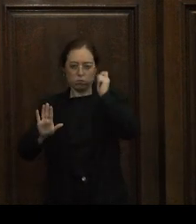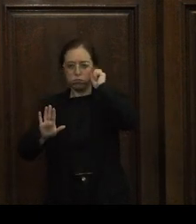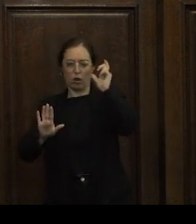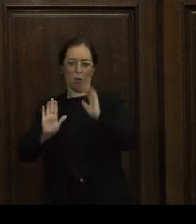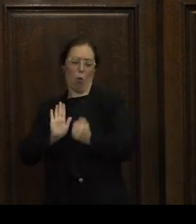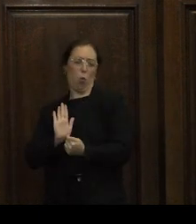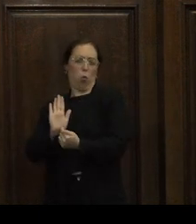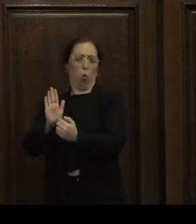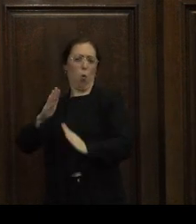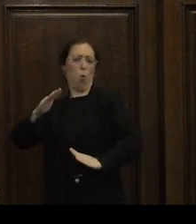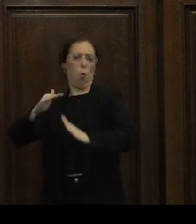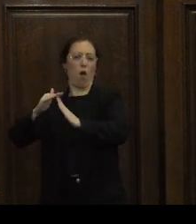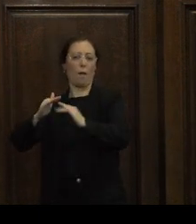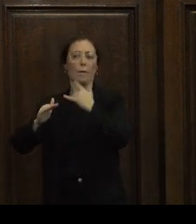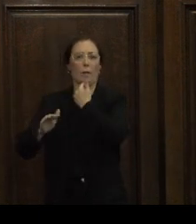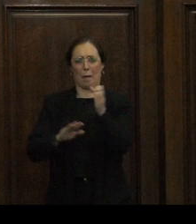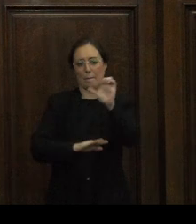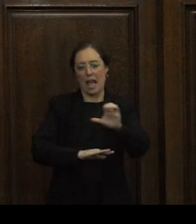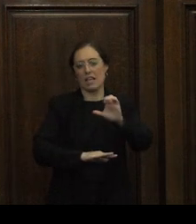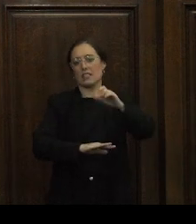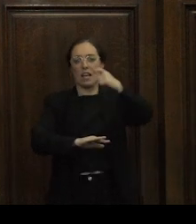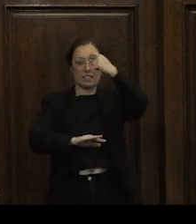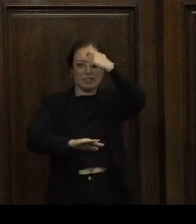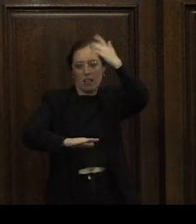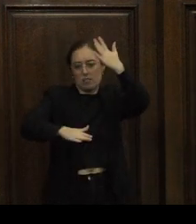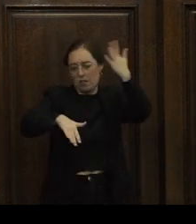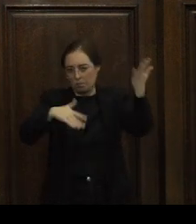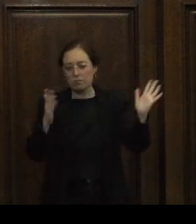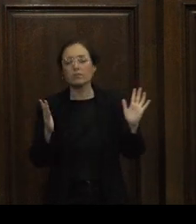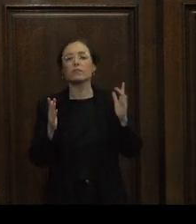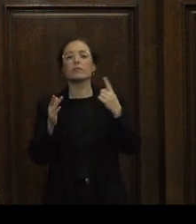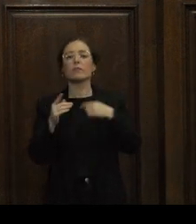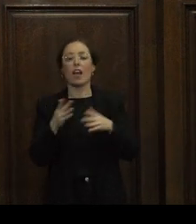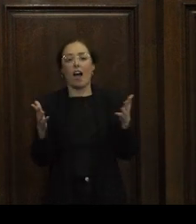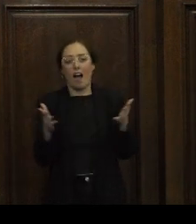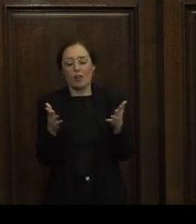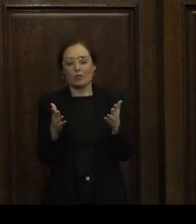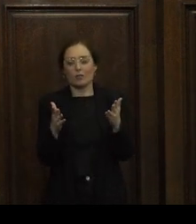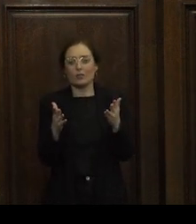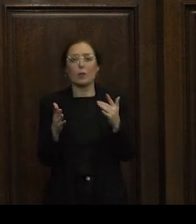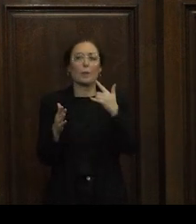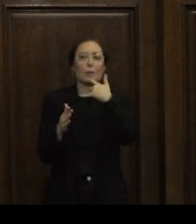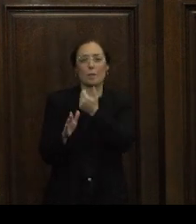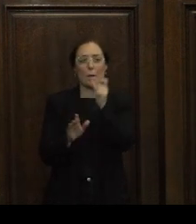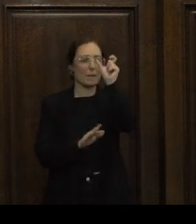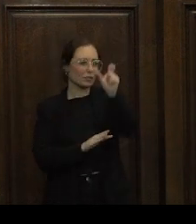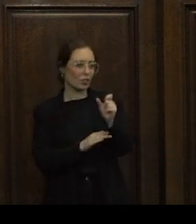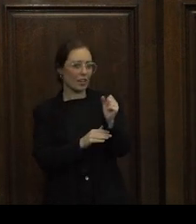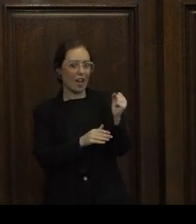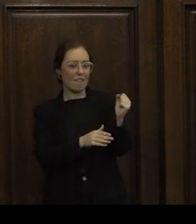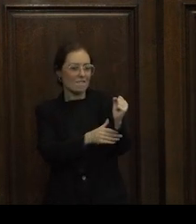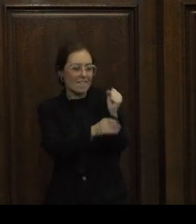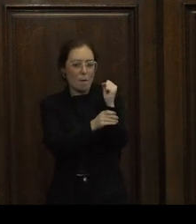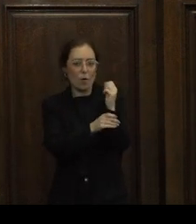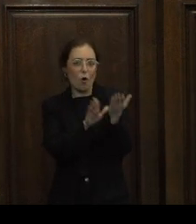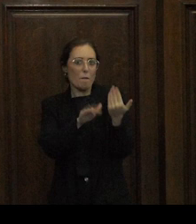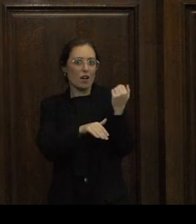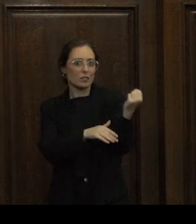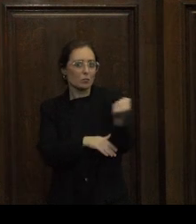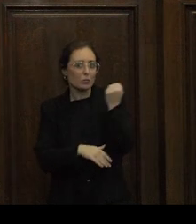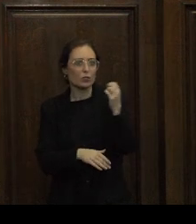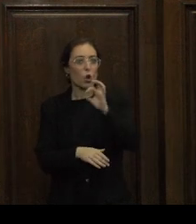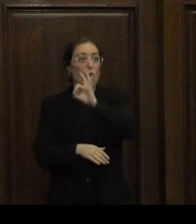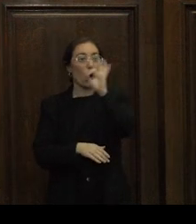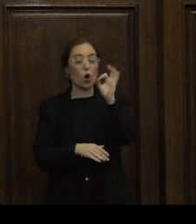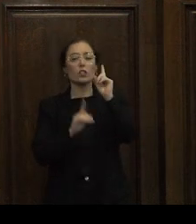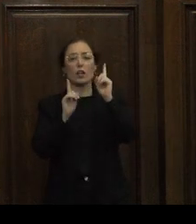en declino, incluso la prensa, la ciencia y demás. Y entonces surgen estas figuras como los influencers o influenciadores,